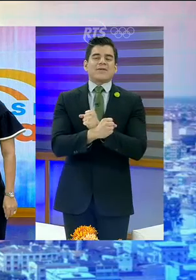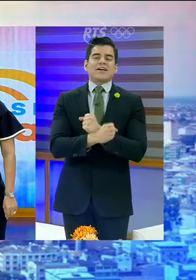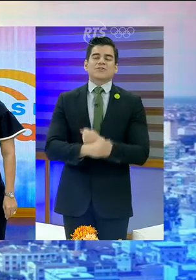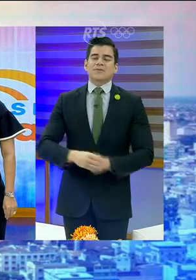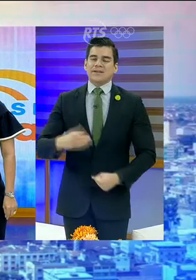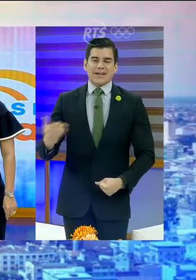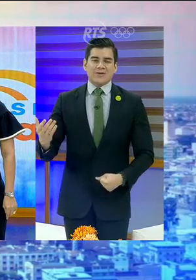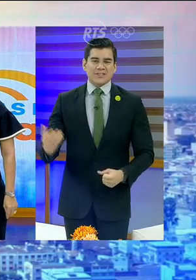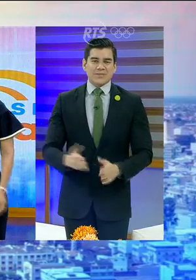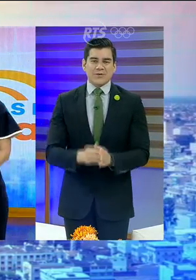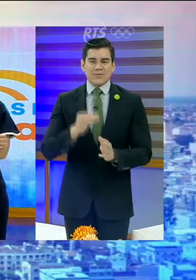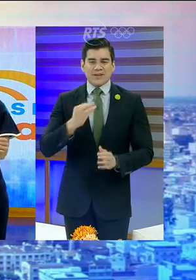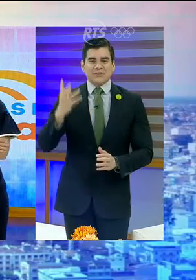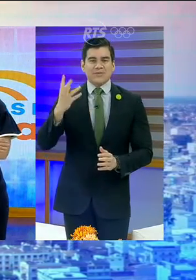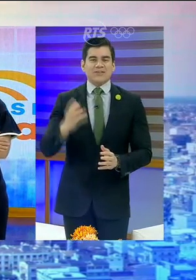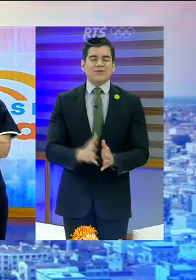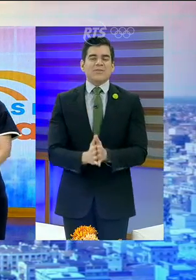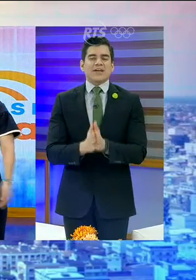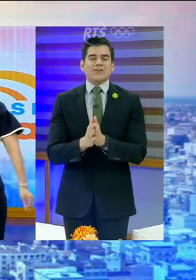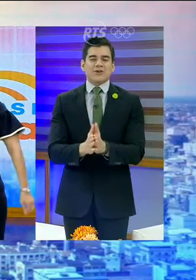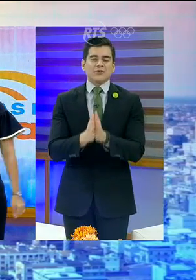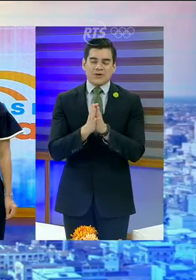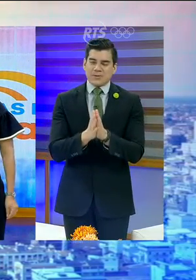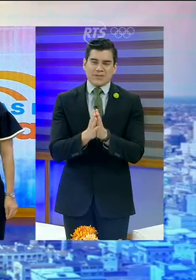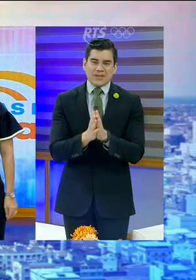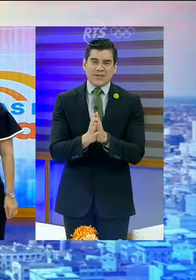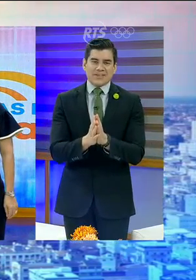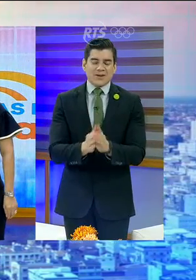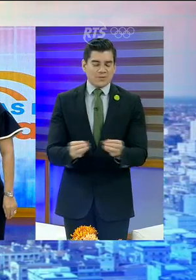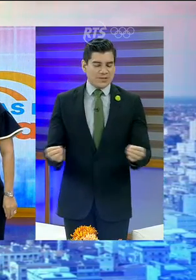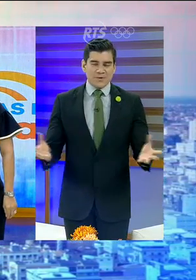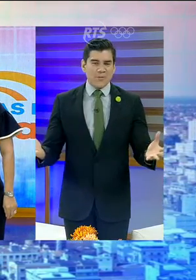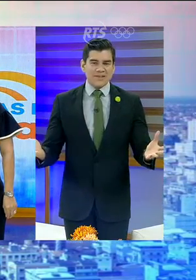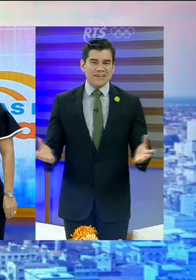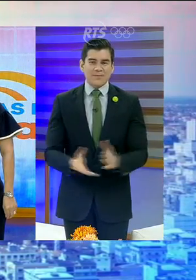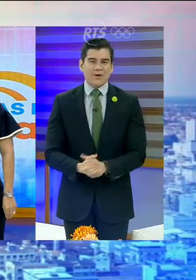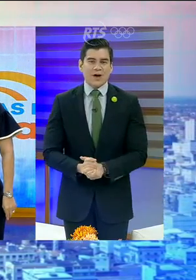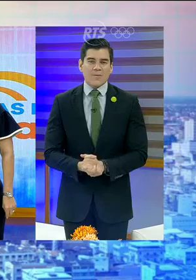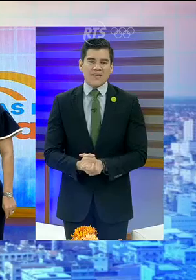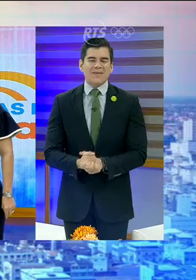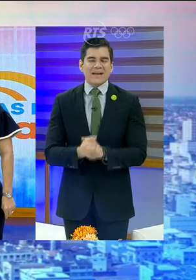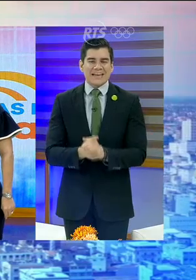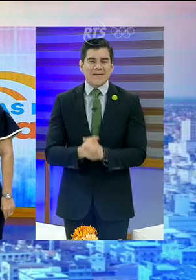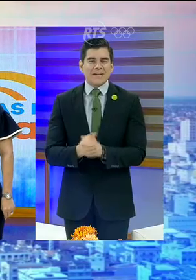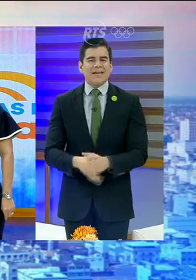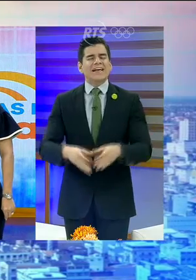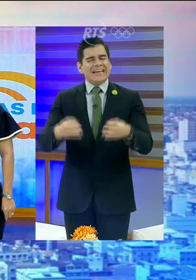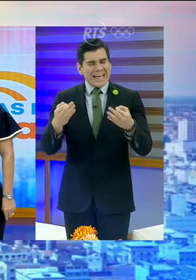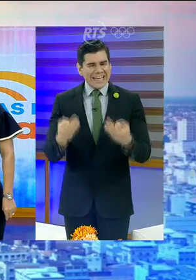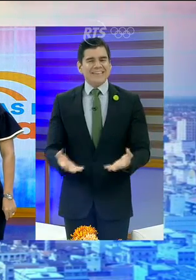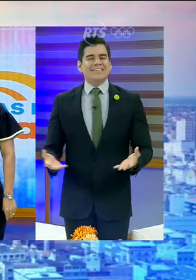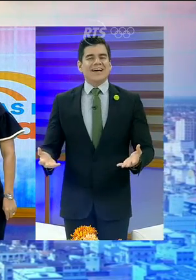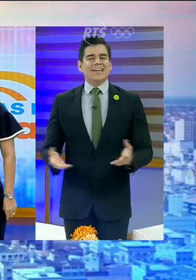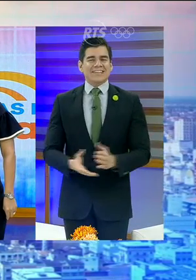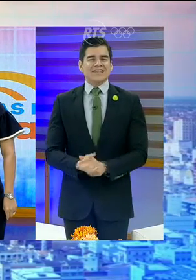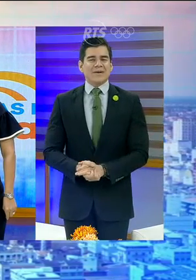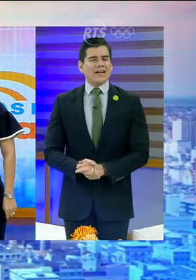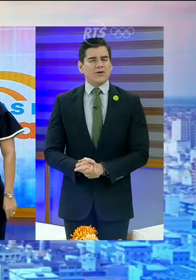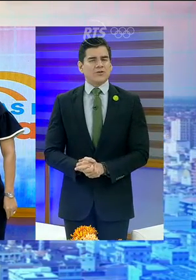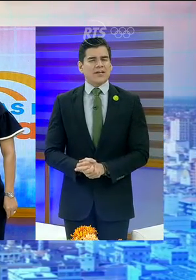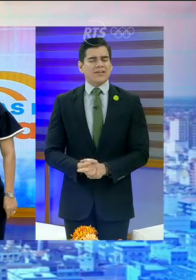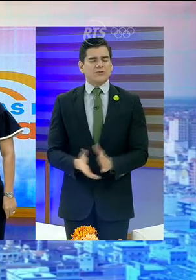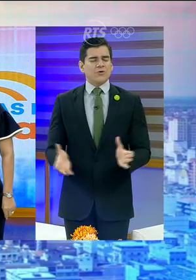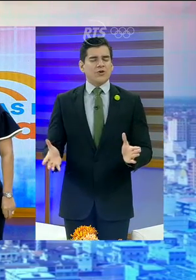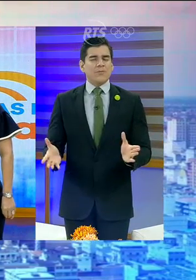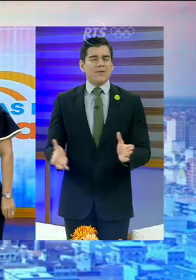abrazo, mi querida Luisa, también un beso inmenso. Y para todos nuestros amigos televidentes, como siempre es un placer poderlos acompañar mañana e iniciar esta semana con ustedes.